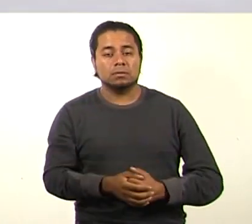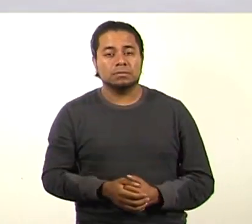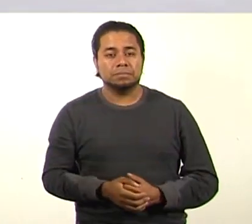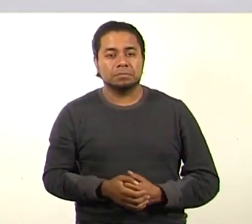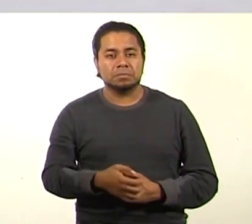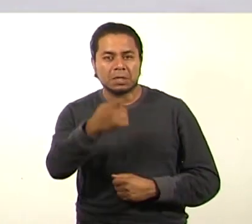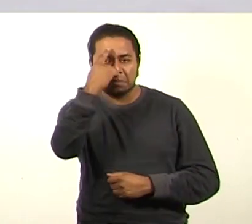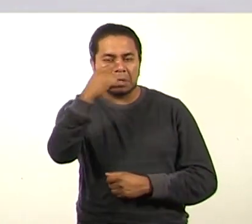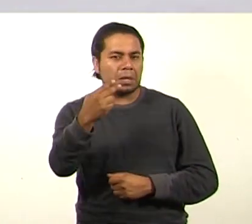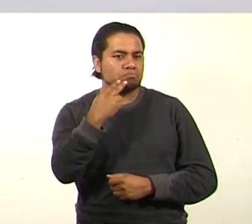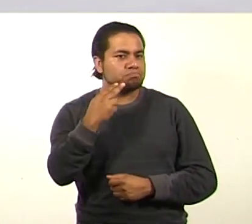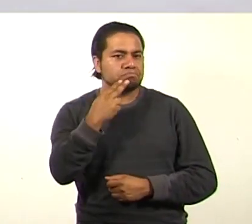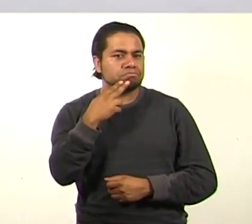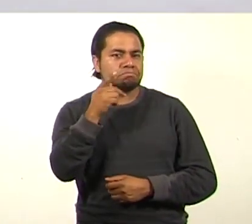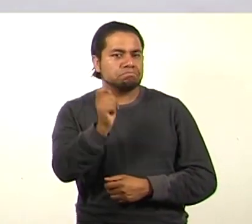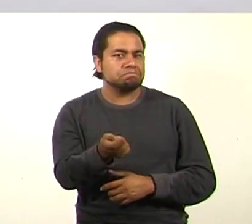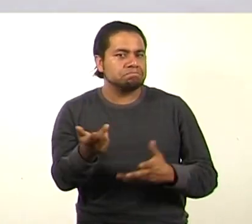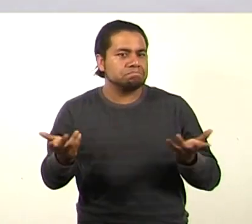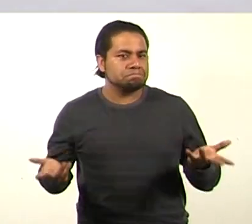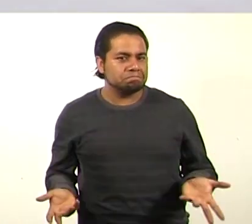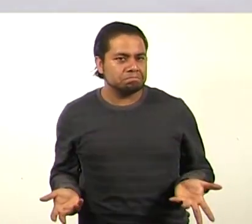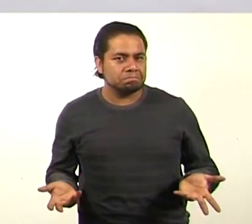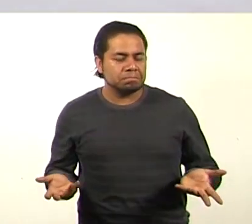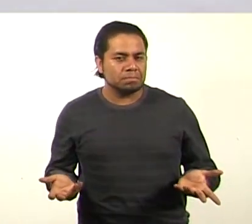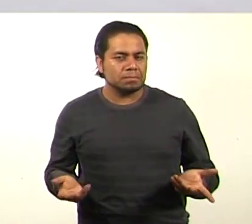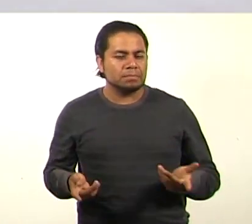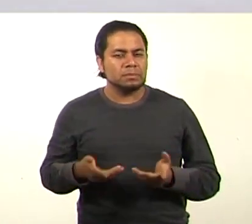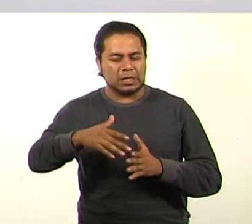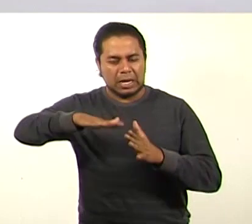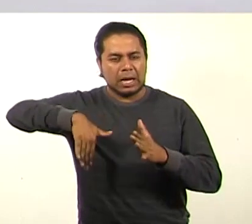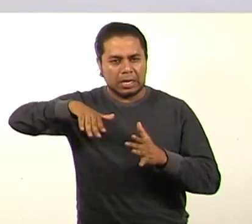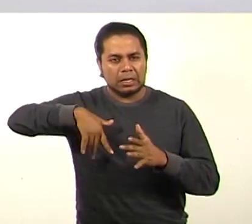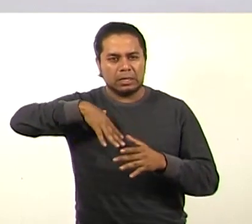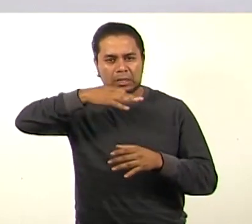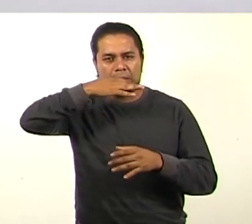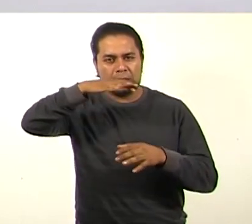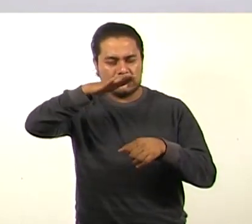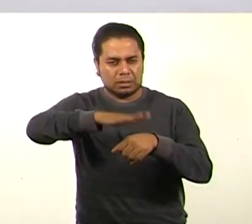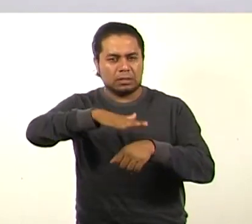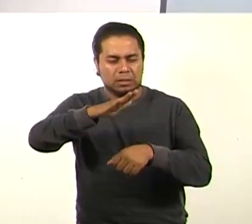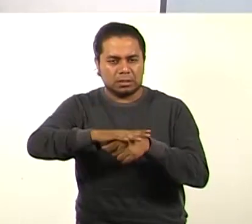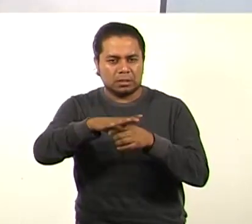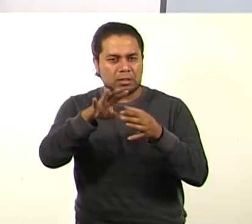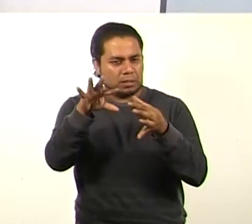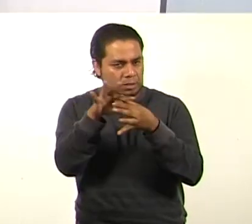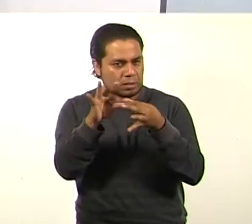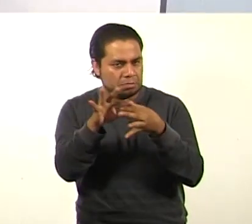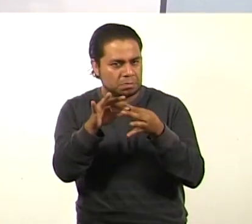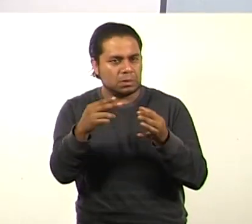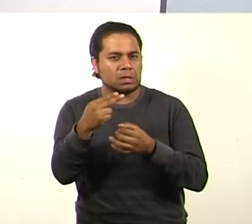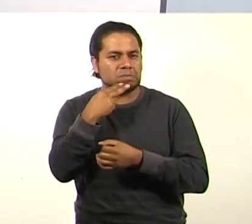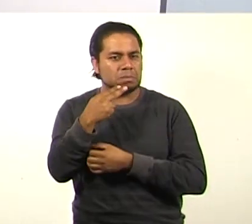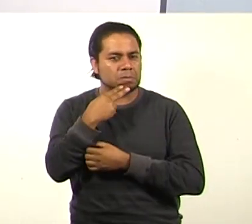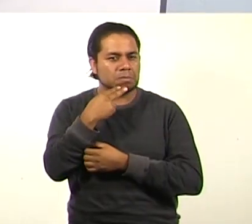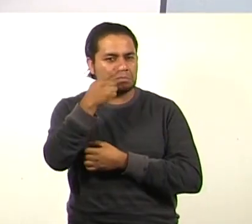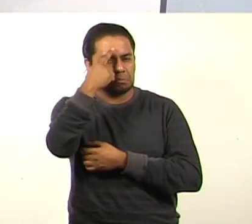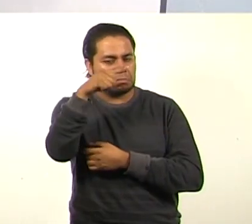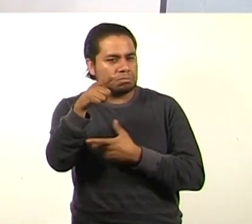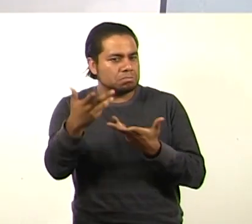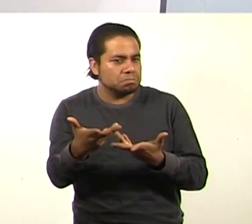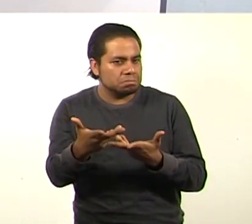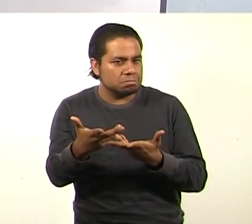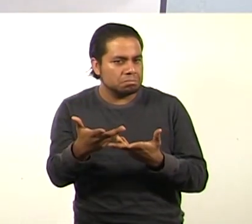¿para qué nos sirven los números decimales? Pues ya habíamos hablado hace un momento de que nos sirven para